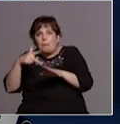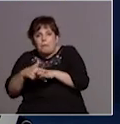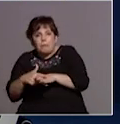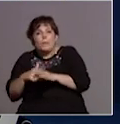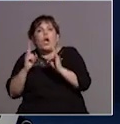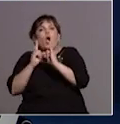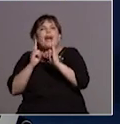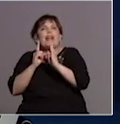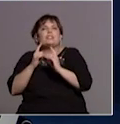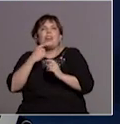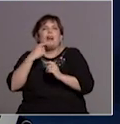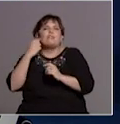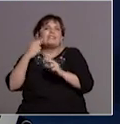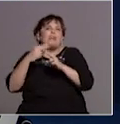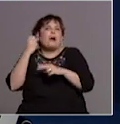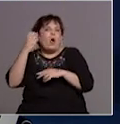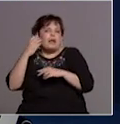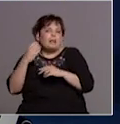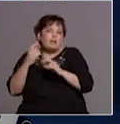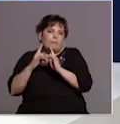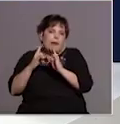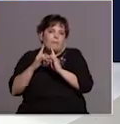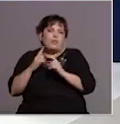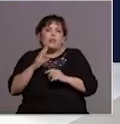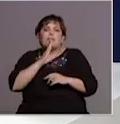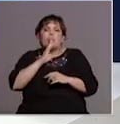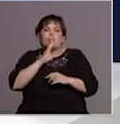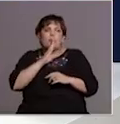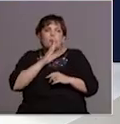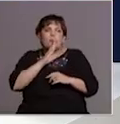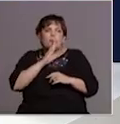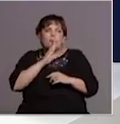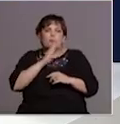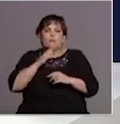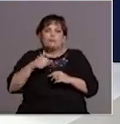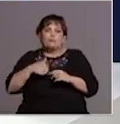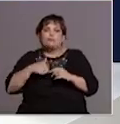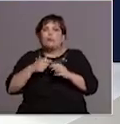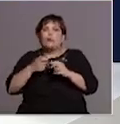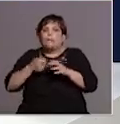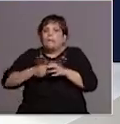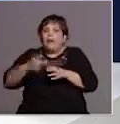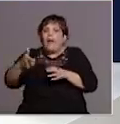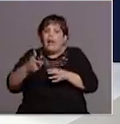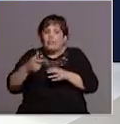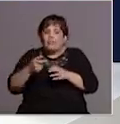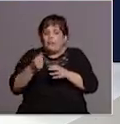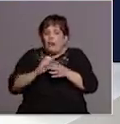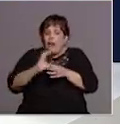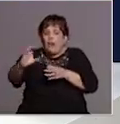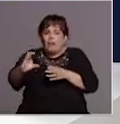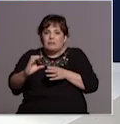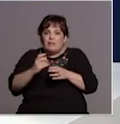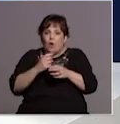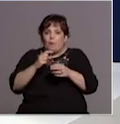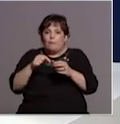es el que tiene como se dice en el lenguaje popular en eeuu los cordones de la bolsa entonces que al cierre le hace un nudo a la